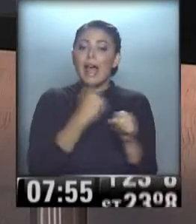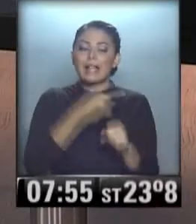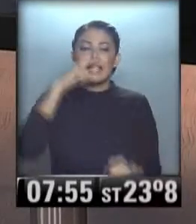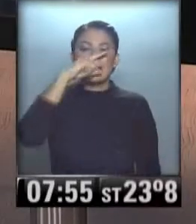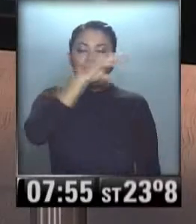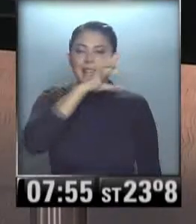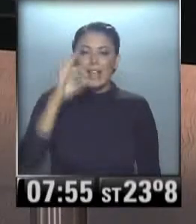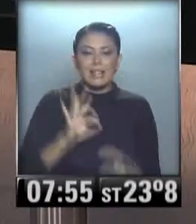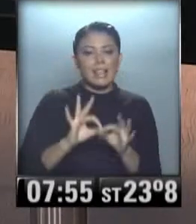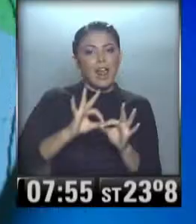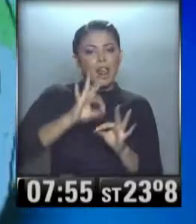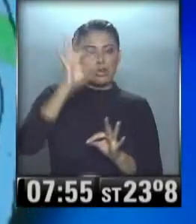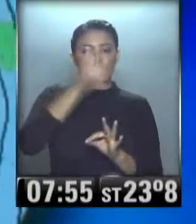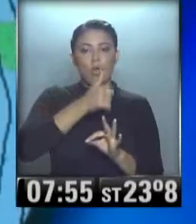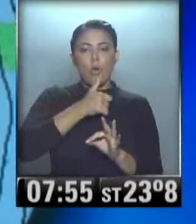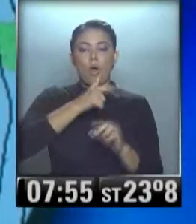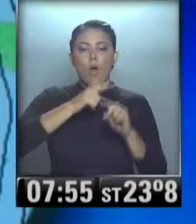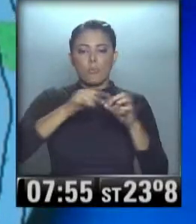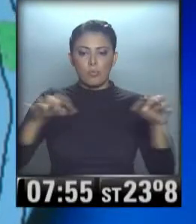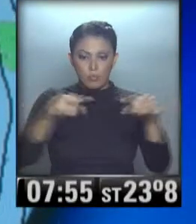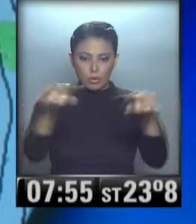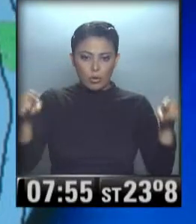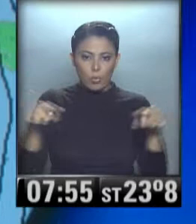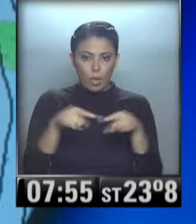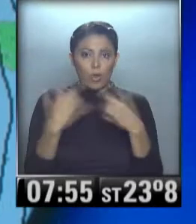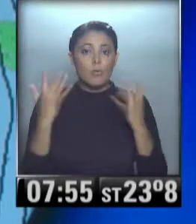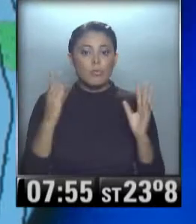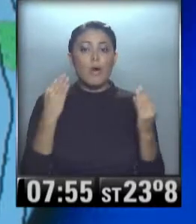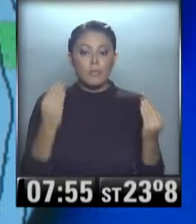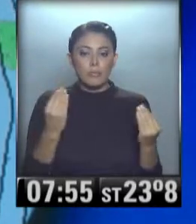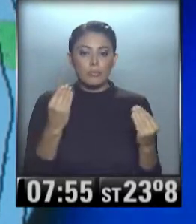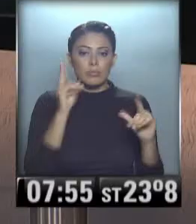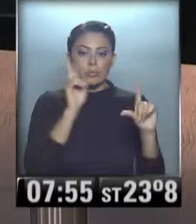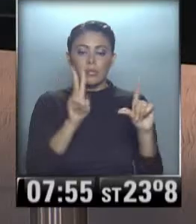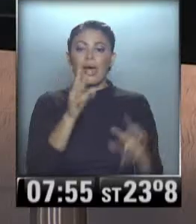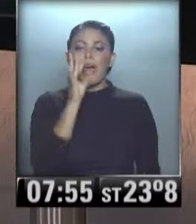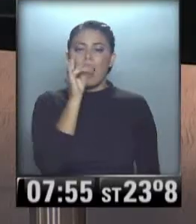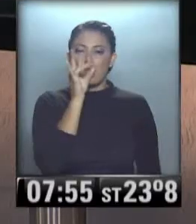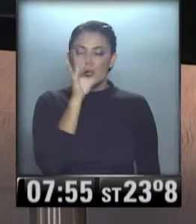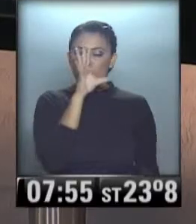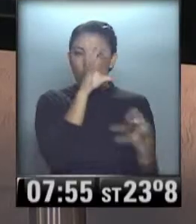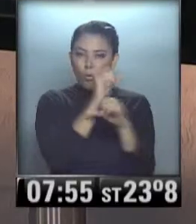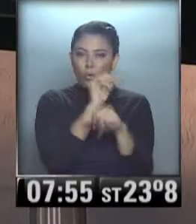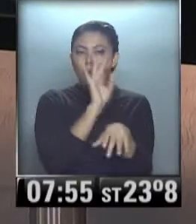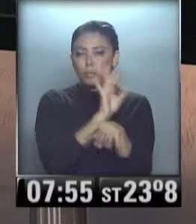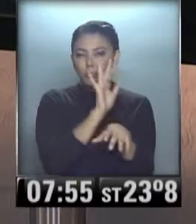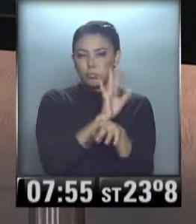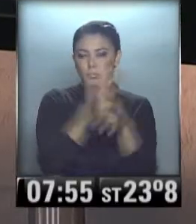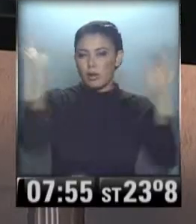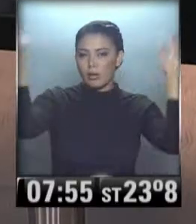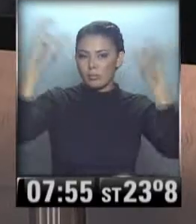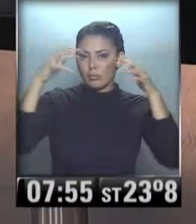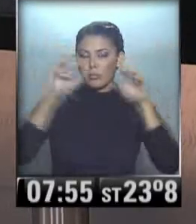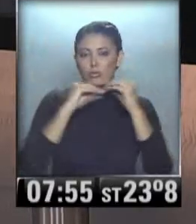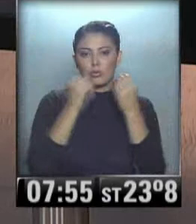70 litros de agua por cada metrito cuadrado. Ese azul intenso lo está mostrando. En el noroeste, poquita precipitación, pero alguna